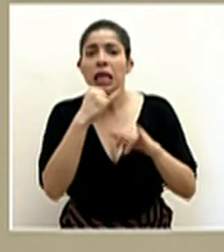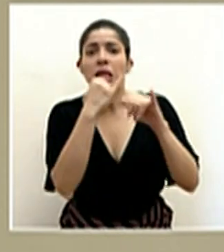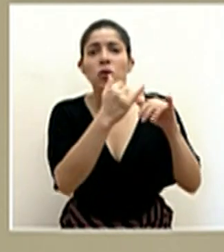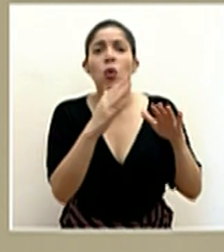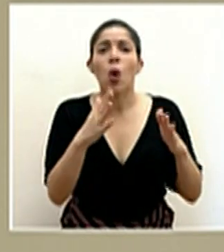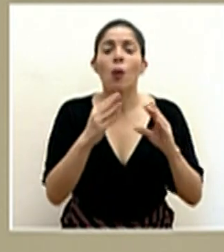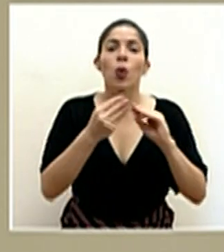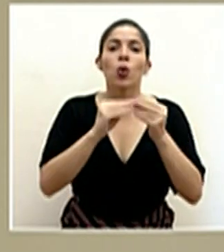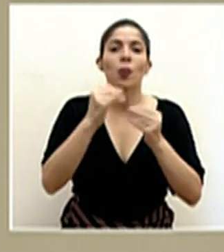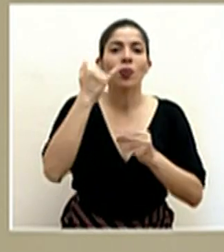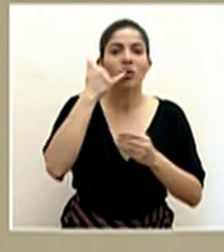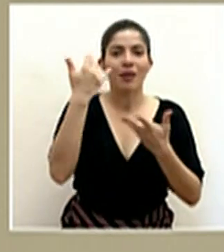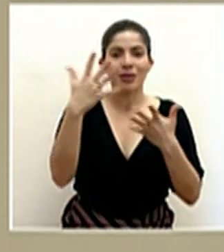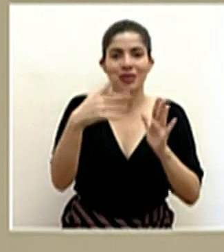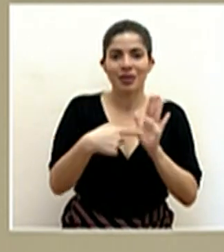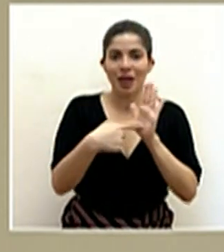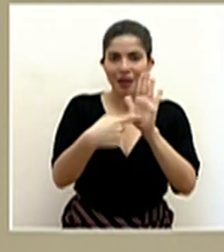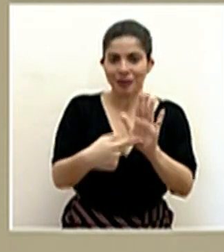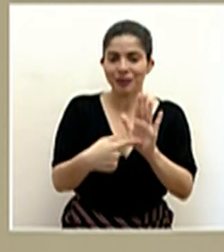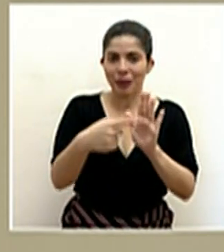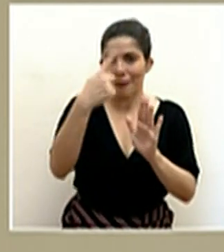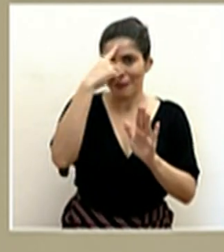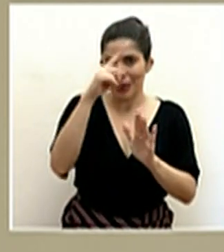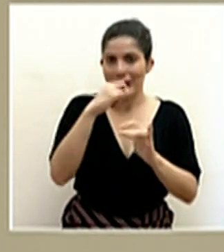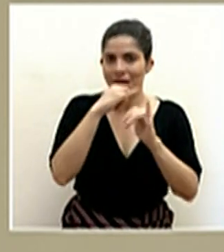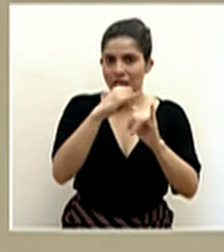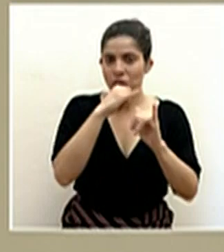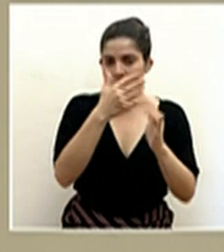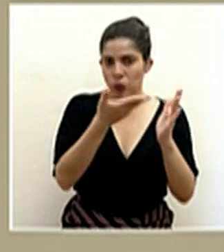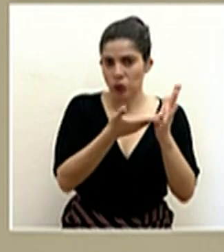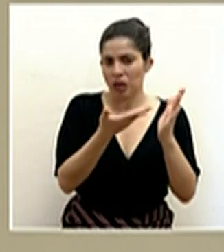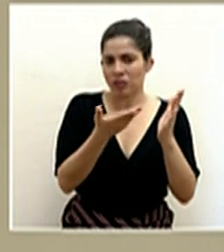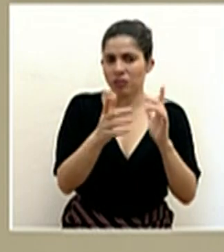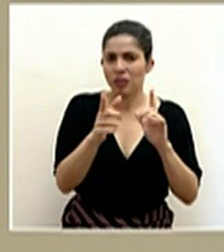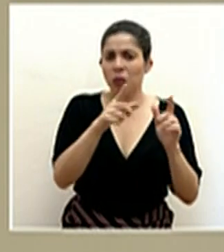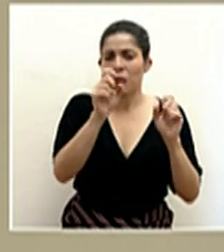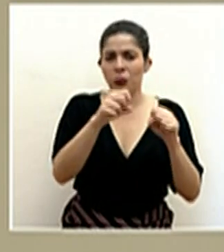los números que ya hemos venido facilitando para hacer ese tipo de denuncias que están